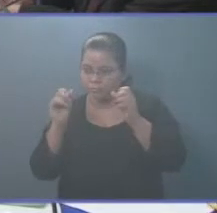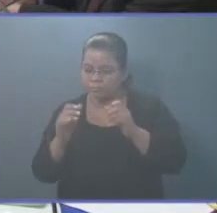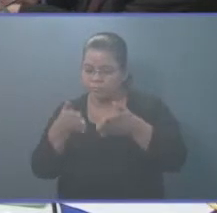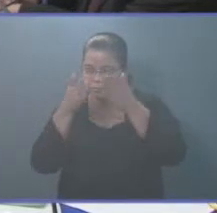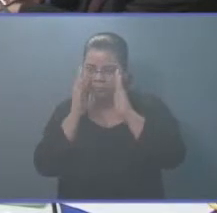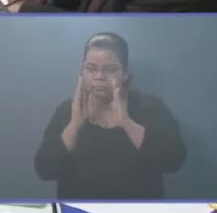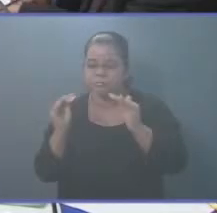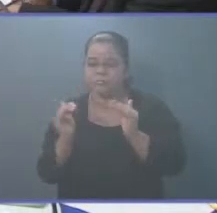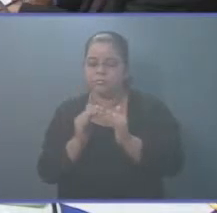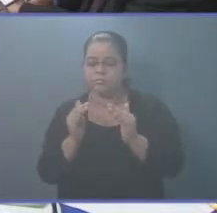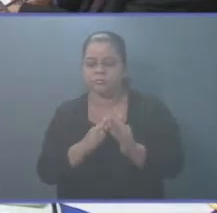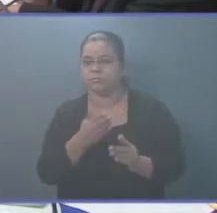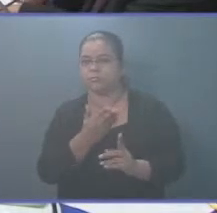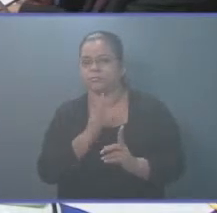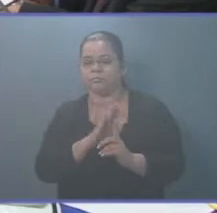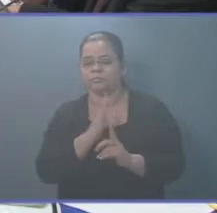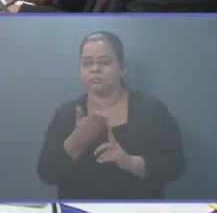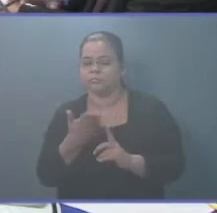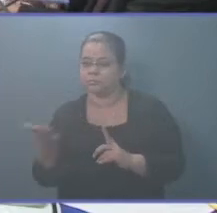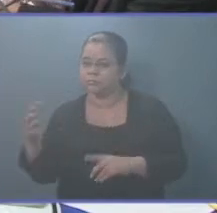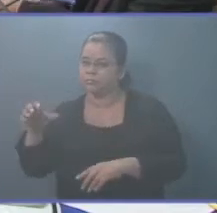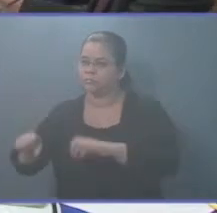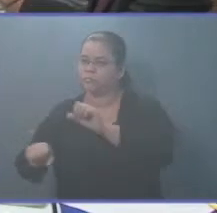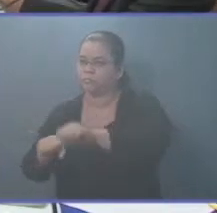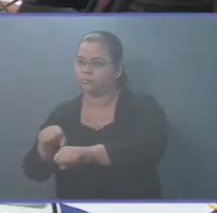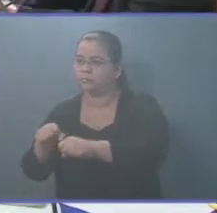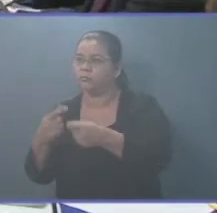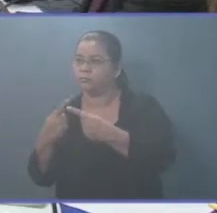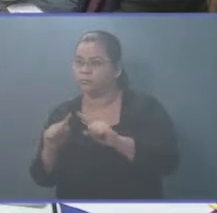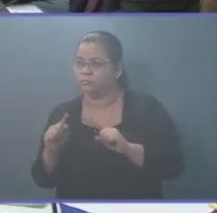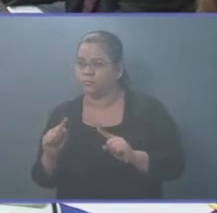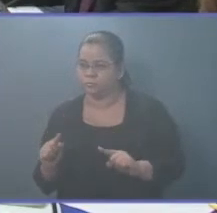la incautación de los bienes relacionados. Entonces,